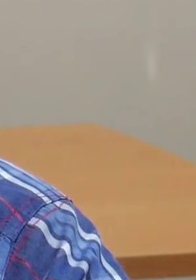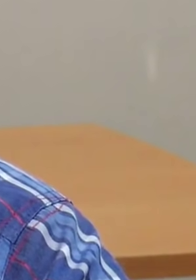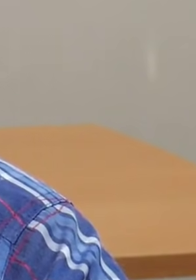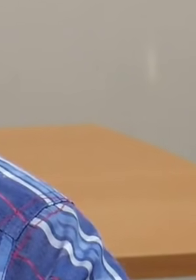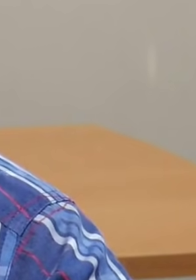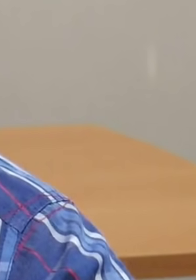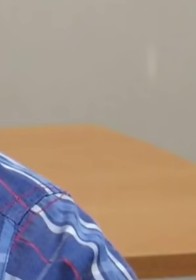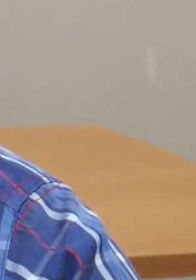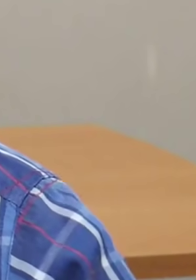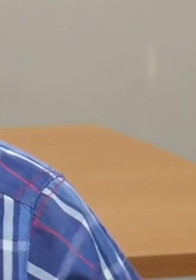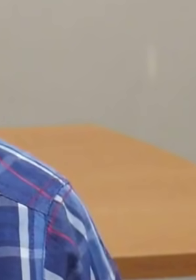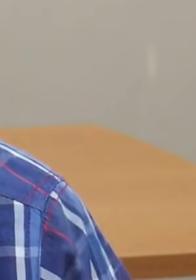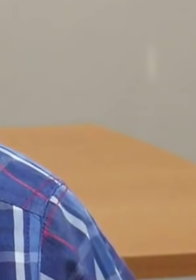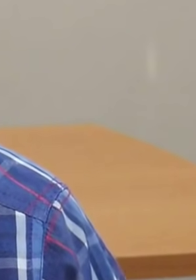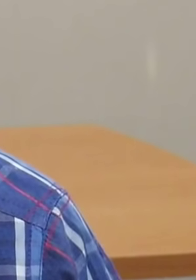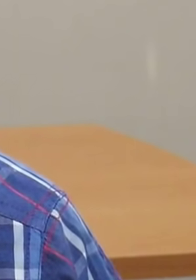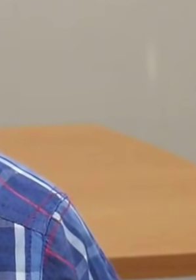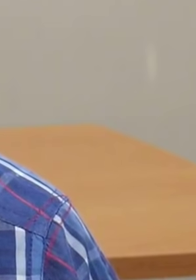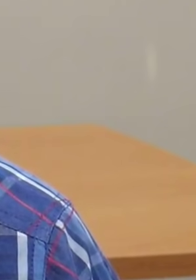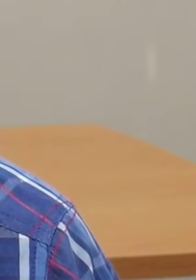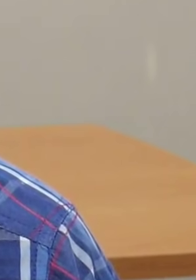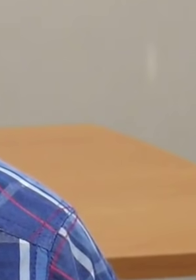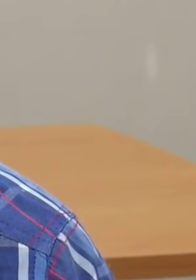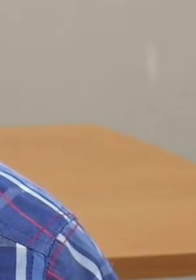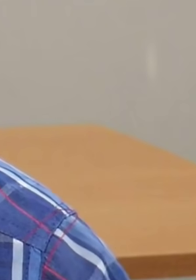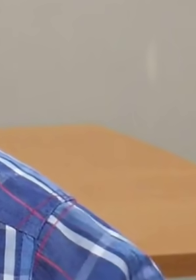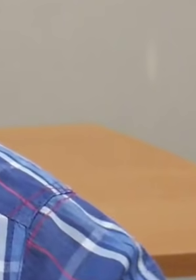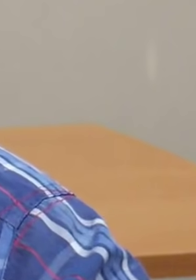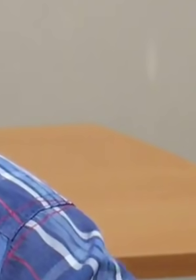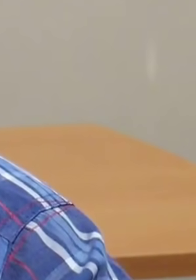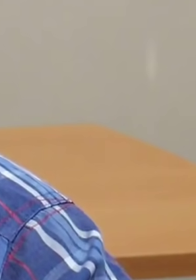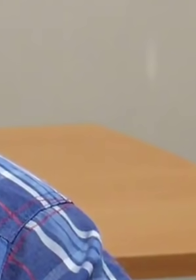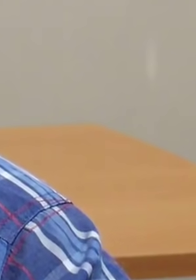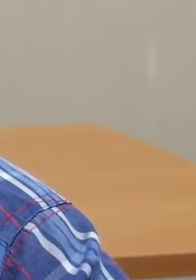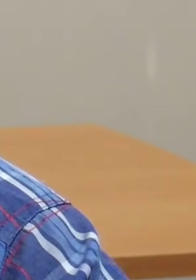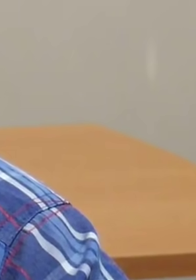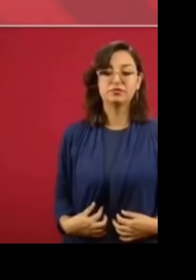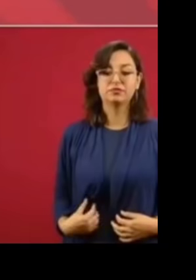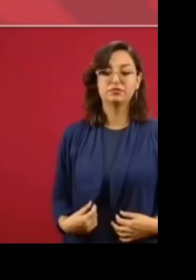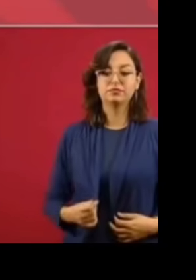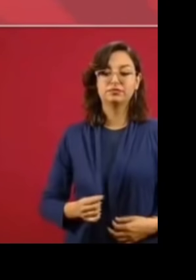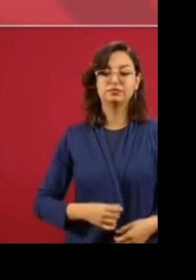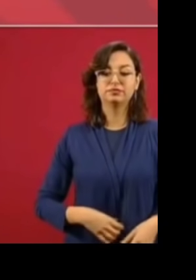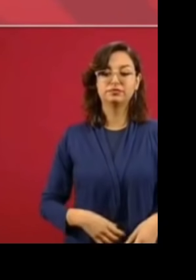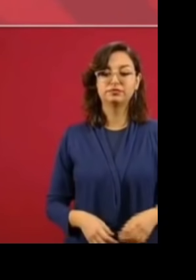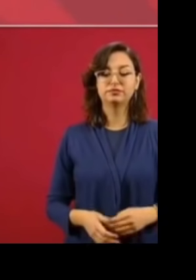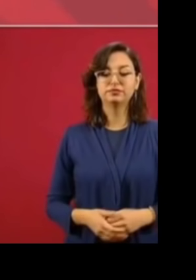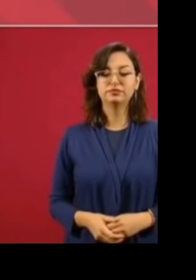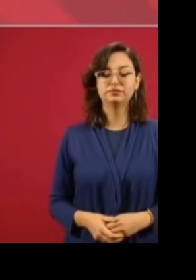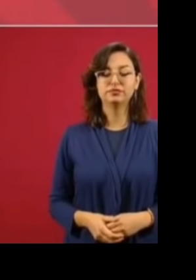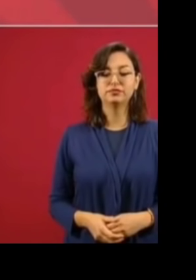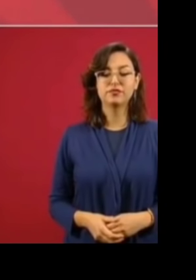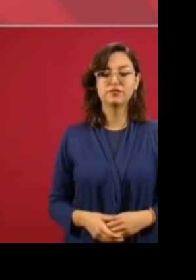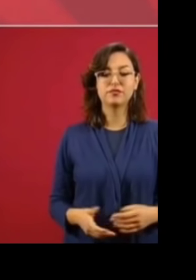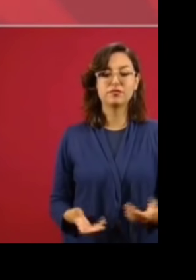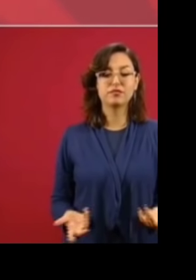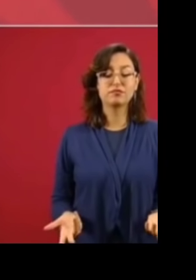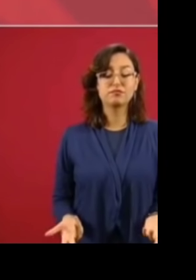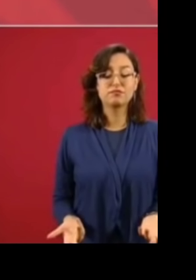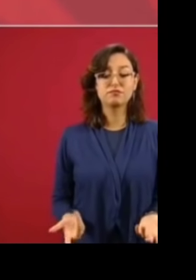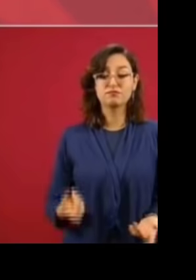esta posibilidad. Y esto es lo que él comentó. No vamos nosotros